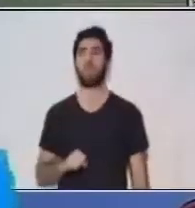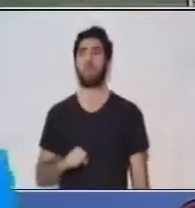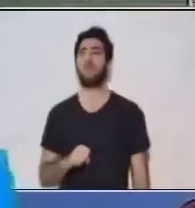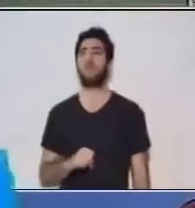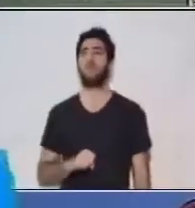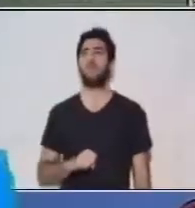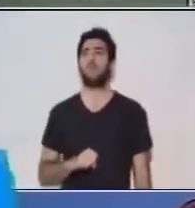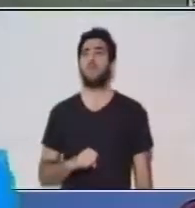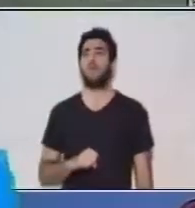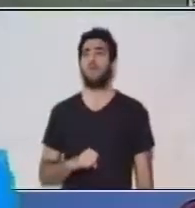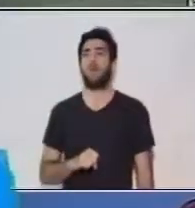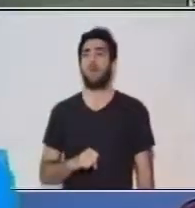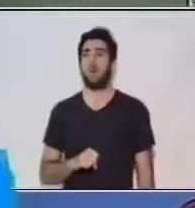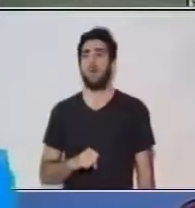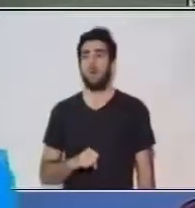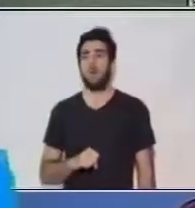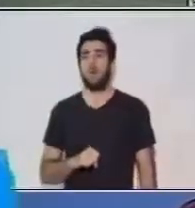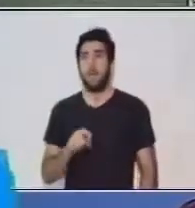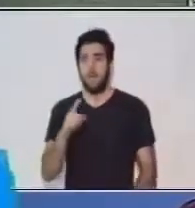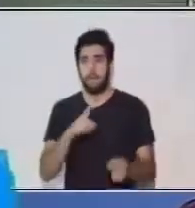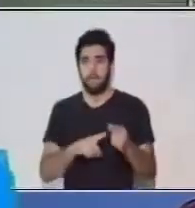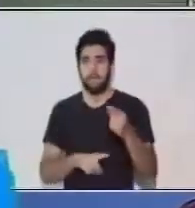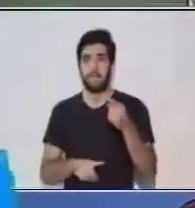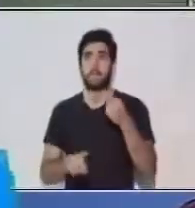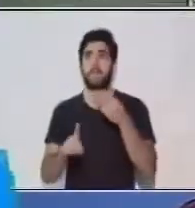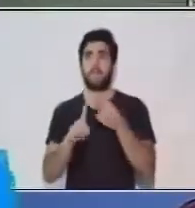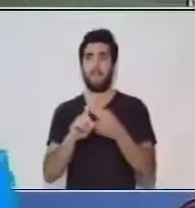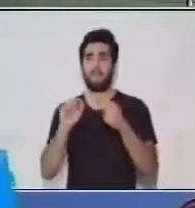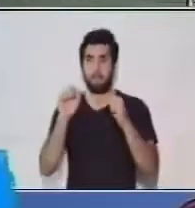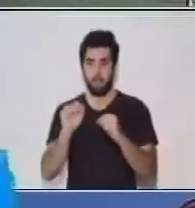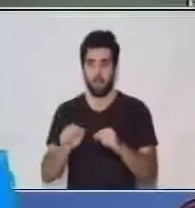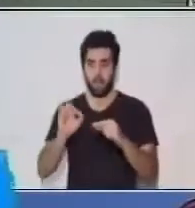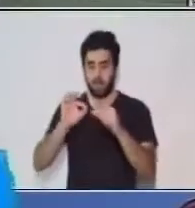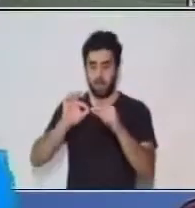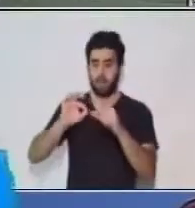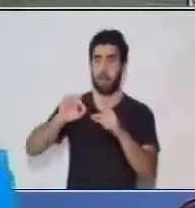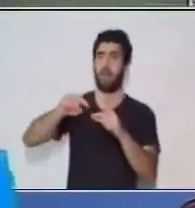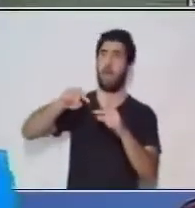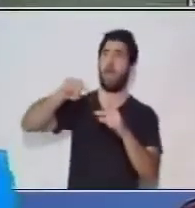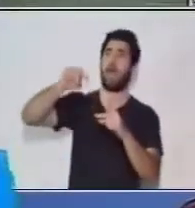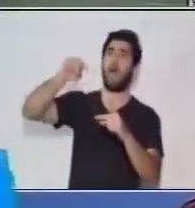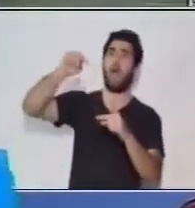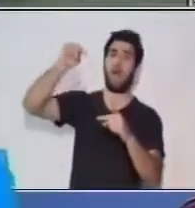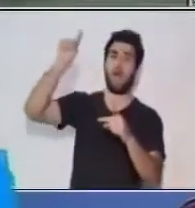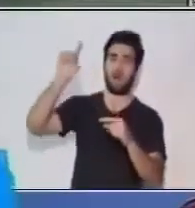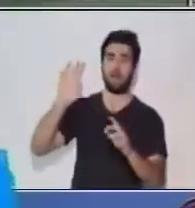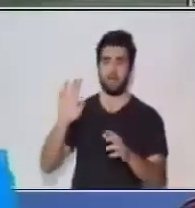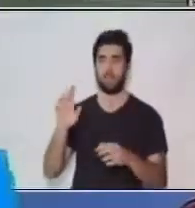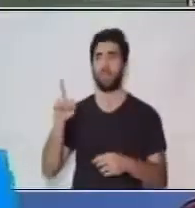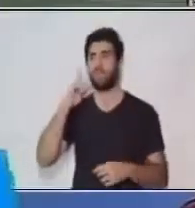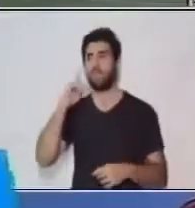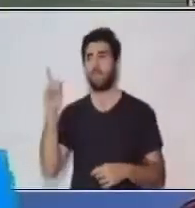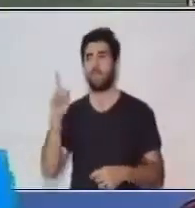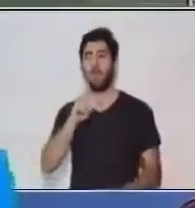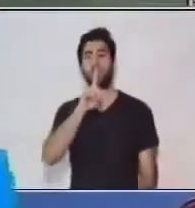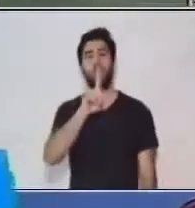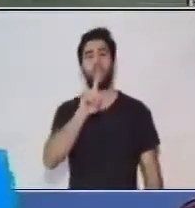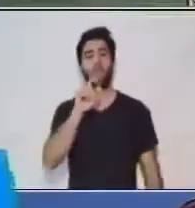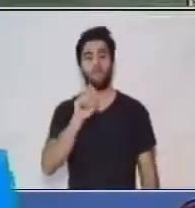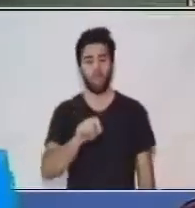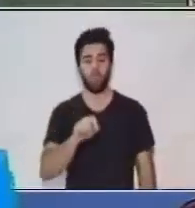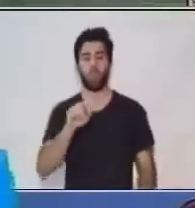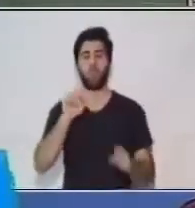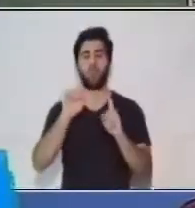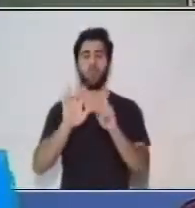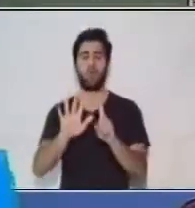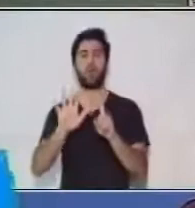Entonces yo lo voy a unir, lo puedo elevar hasta donde sea necesario y voy a tomar mi siguiente dato, que es en Y, que